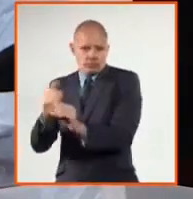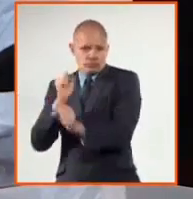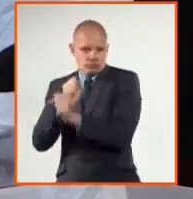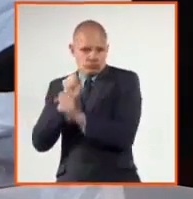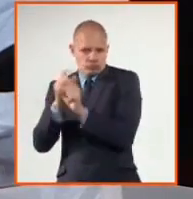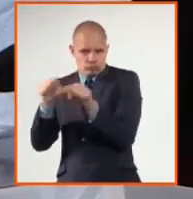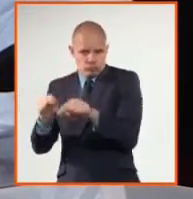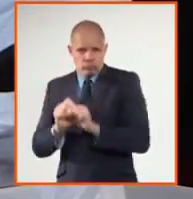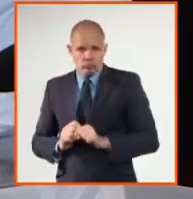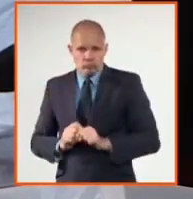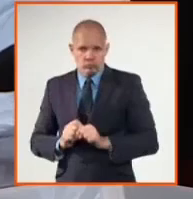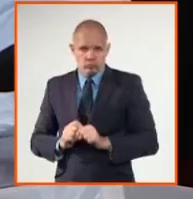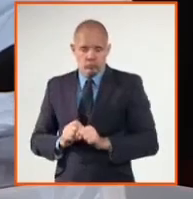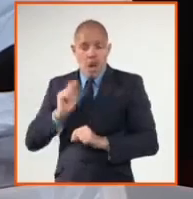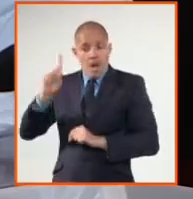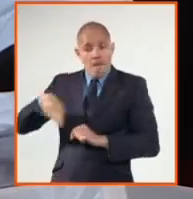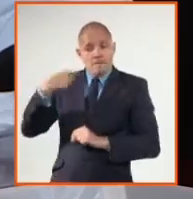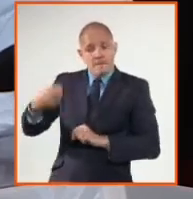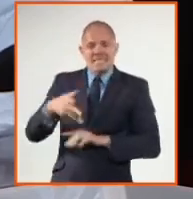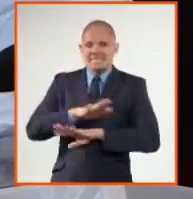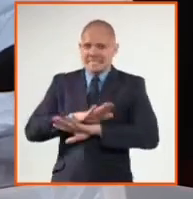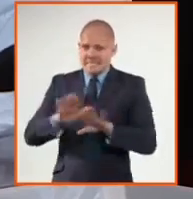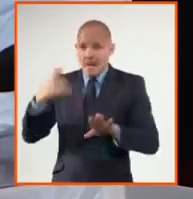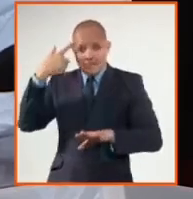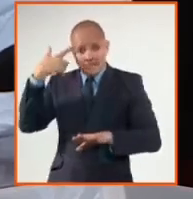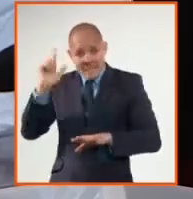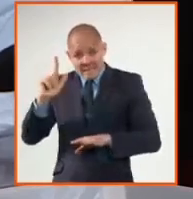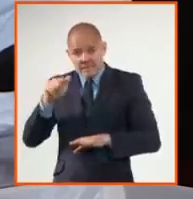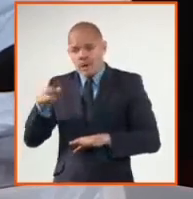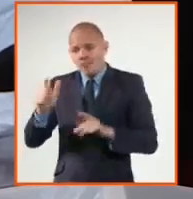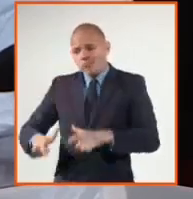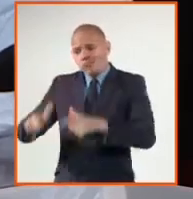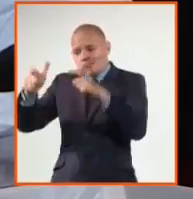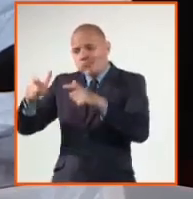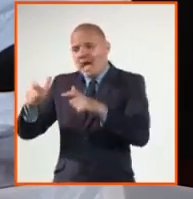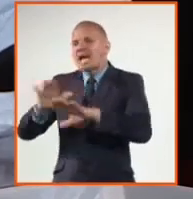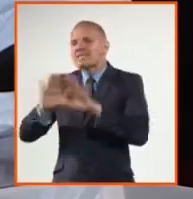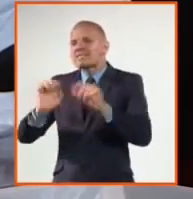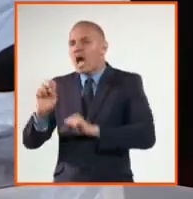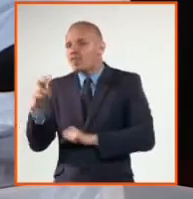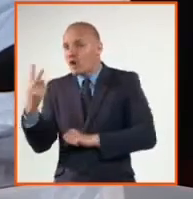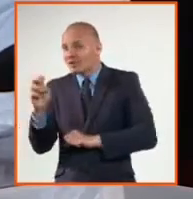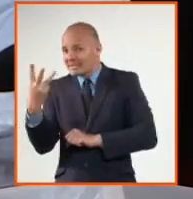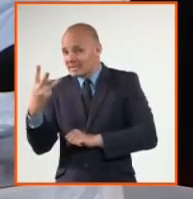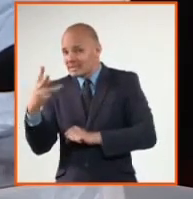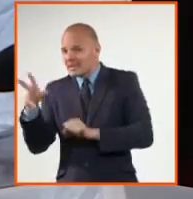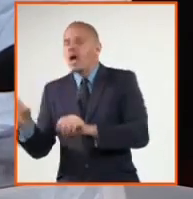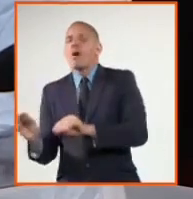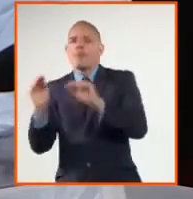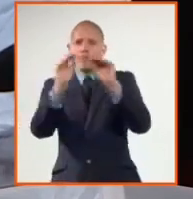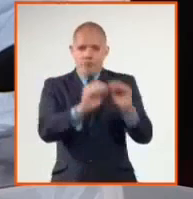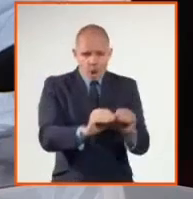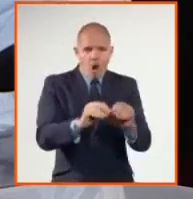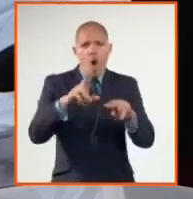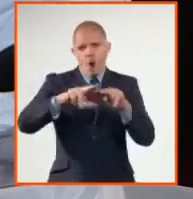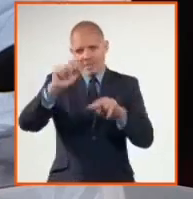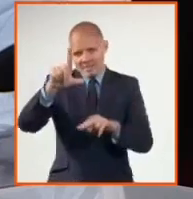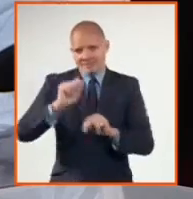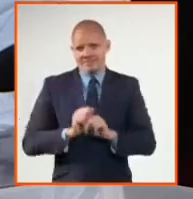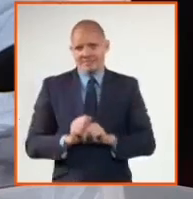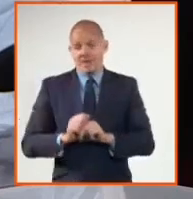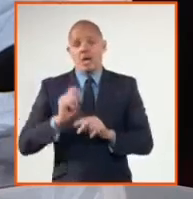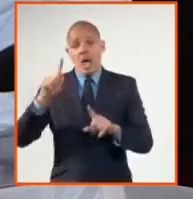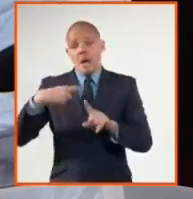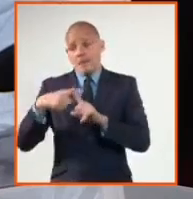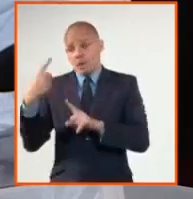más era mañana nosotros debemos estar regresando con 8 + 0 2 y 3 y paralelamente en la planta se sigue trabajando